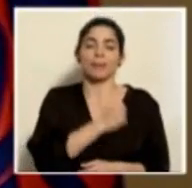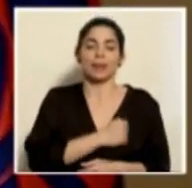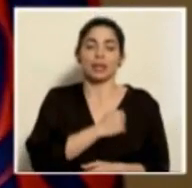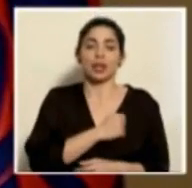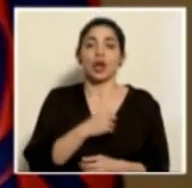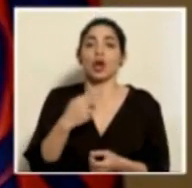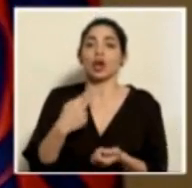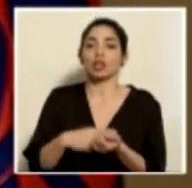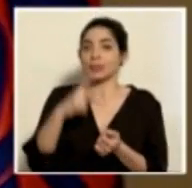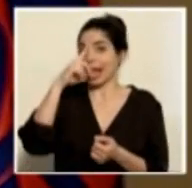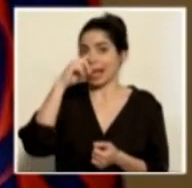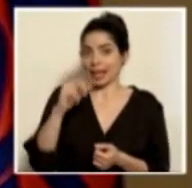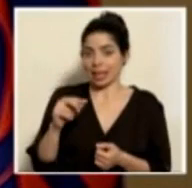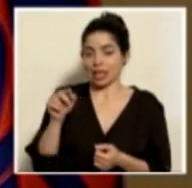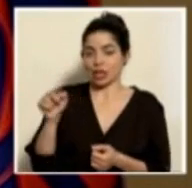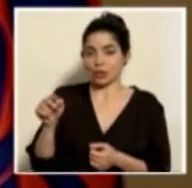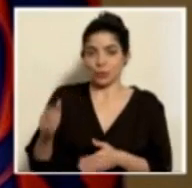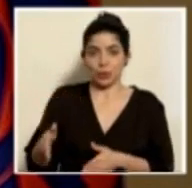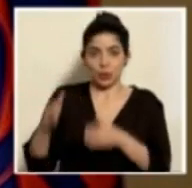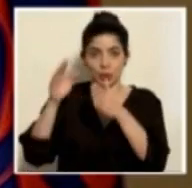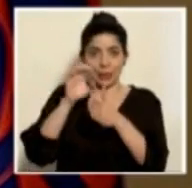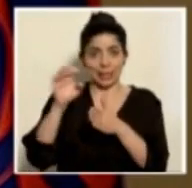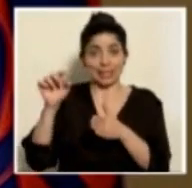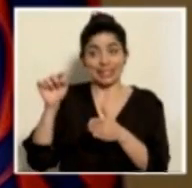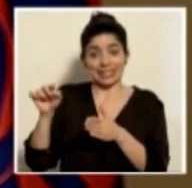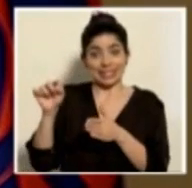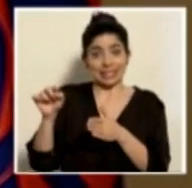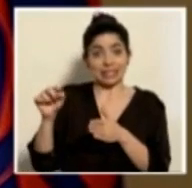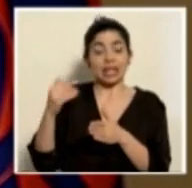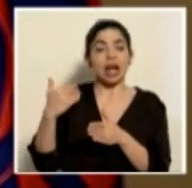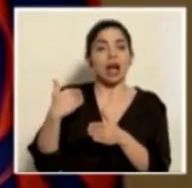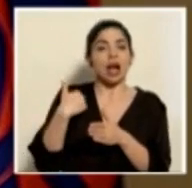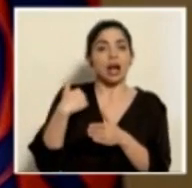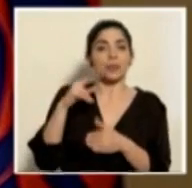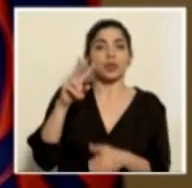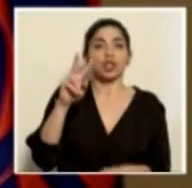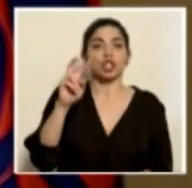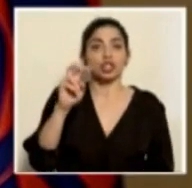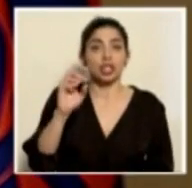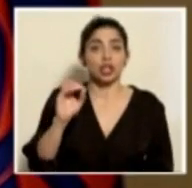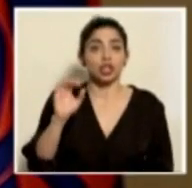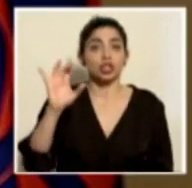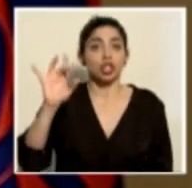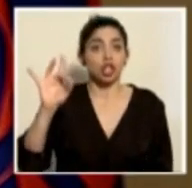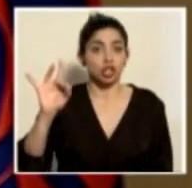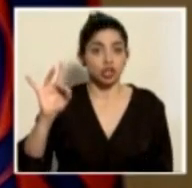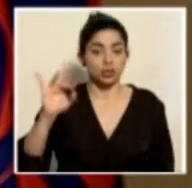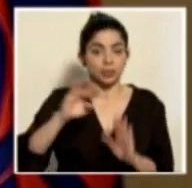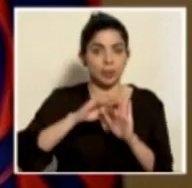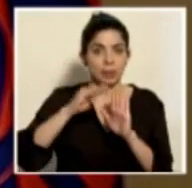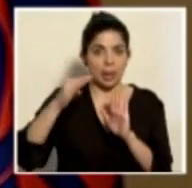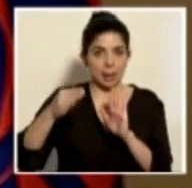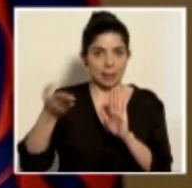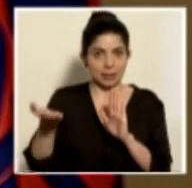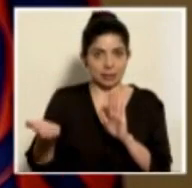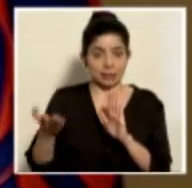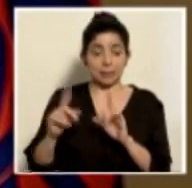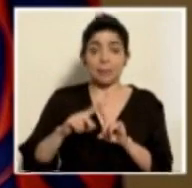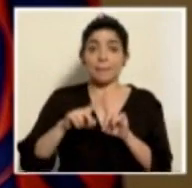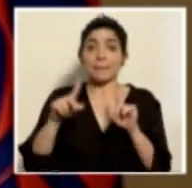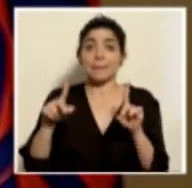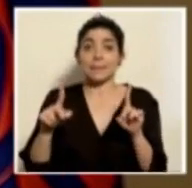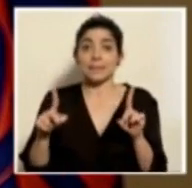Guardia, esa torre realmente tiene 208 camas, pero lo